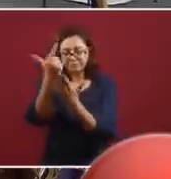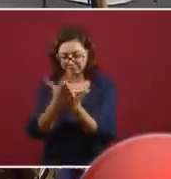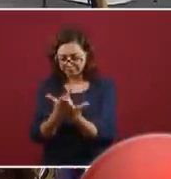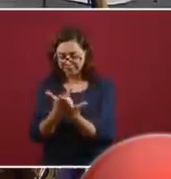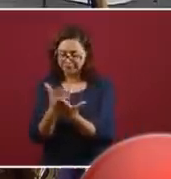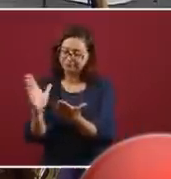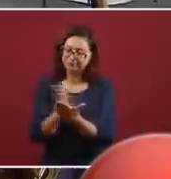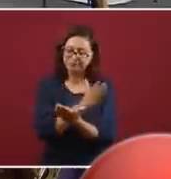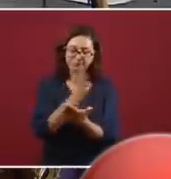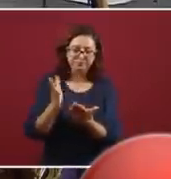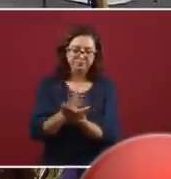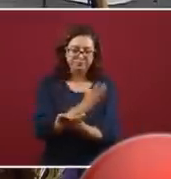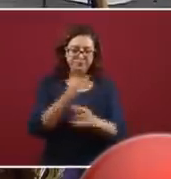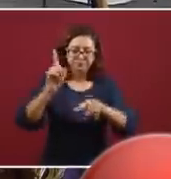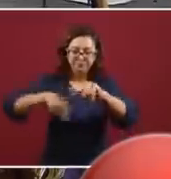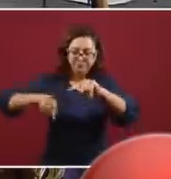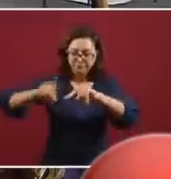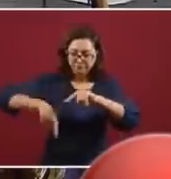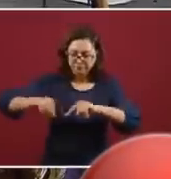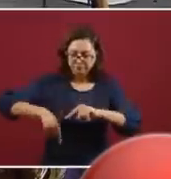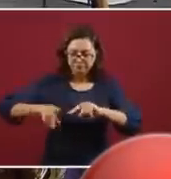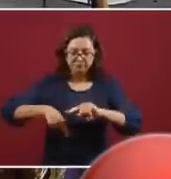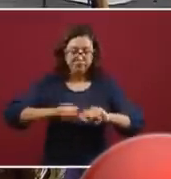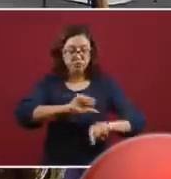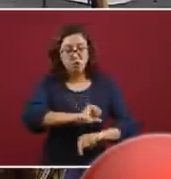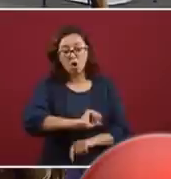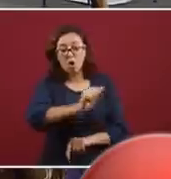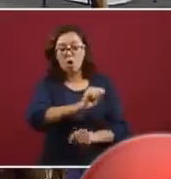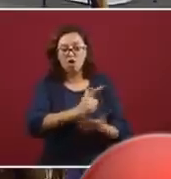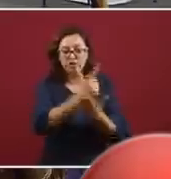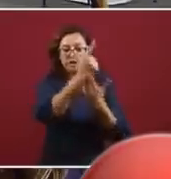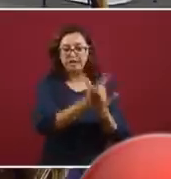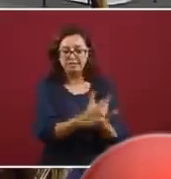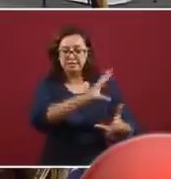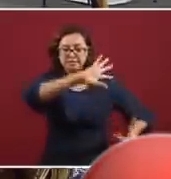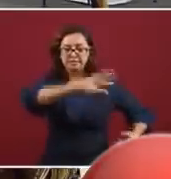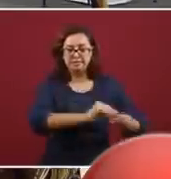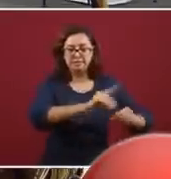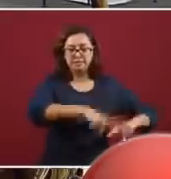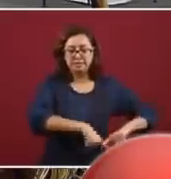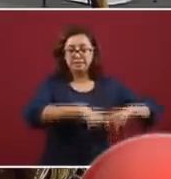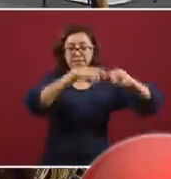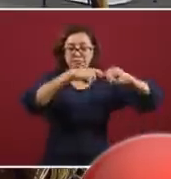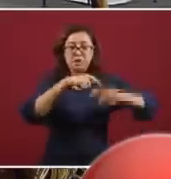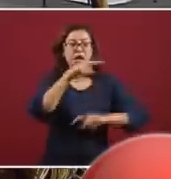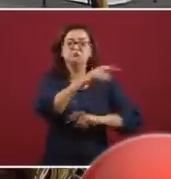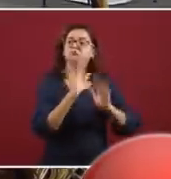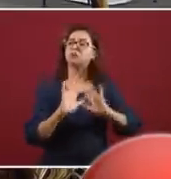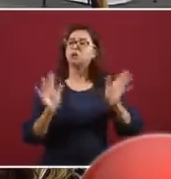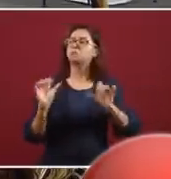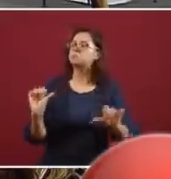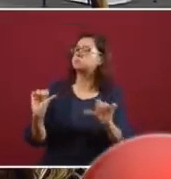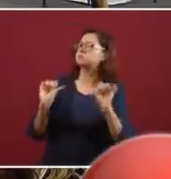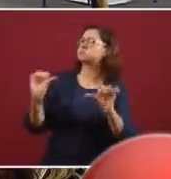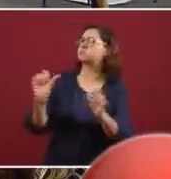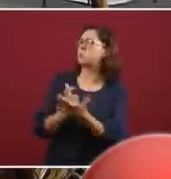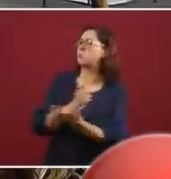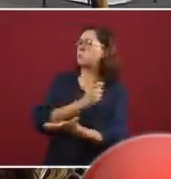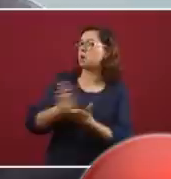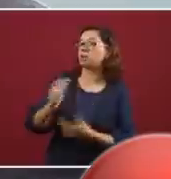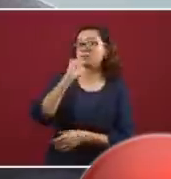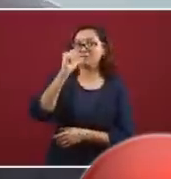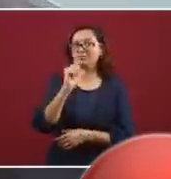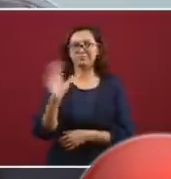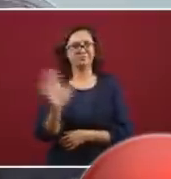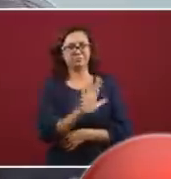cancelados. Entonces, no libera de la obligación de pago, como bien decía la doctora Margarita. En el momento en que nosotros